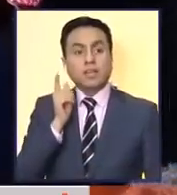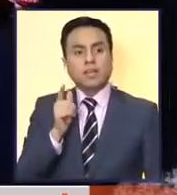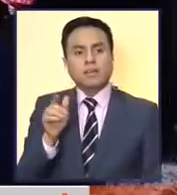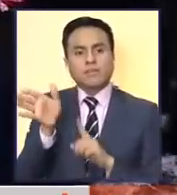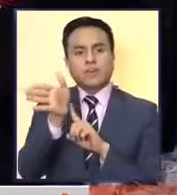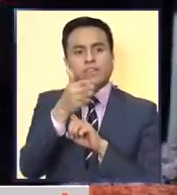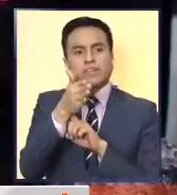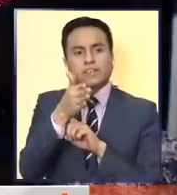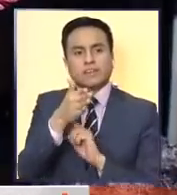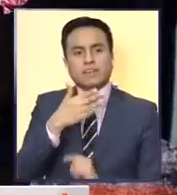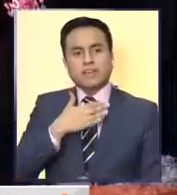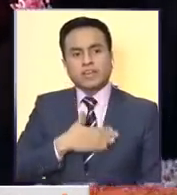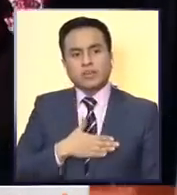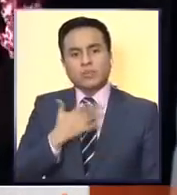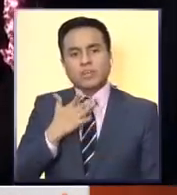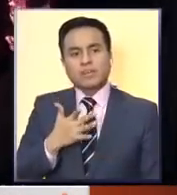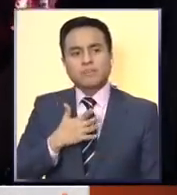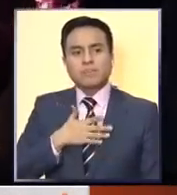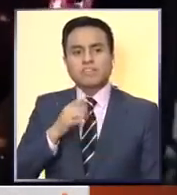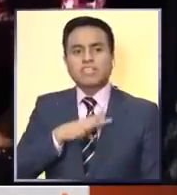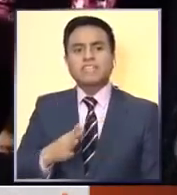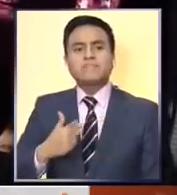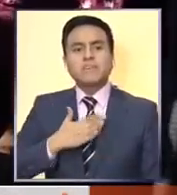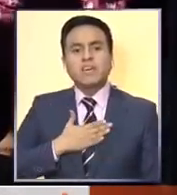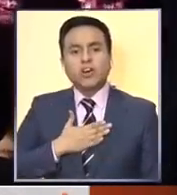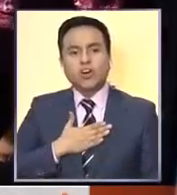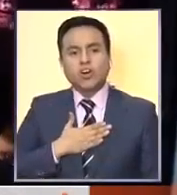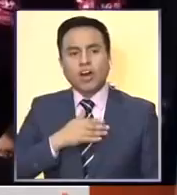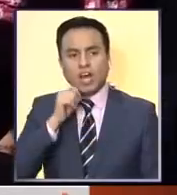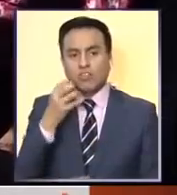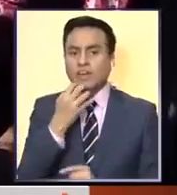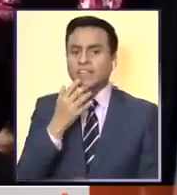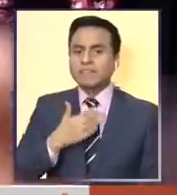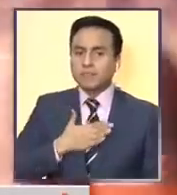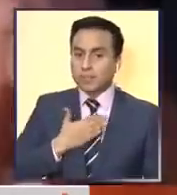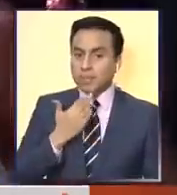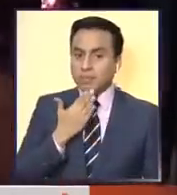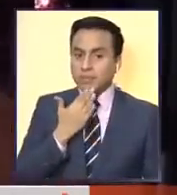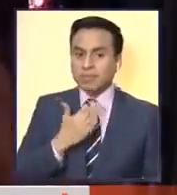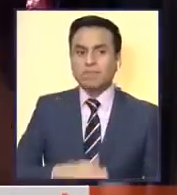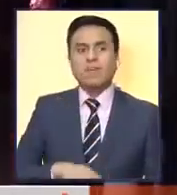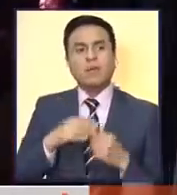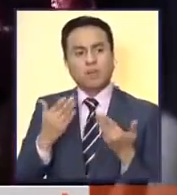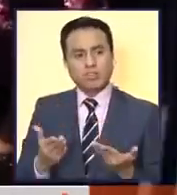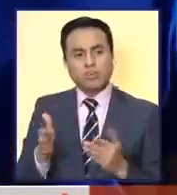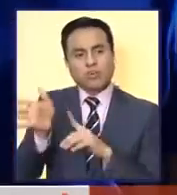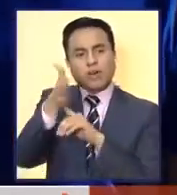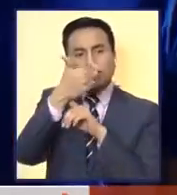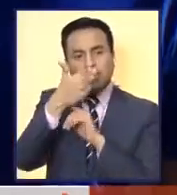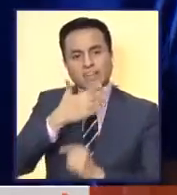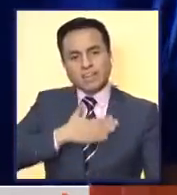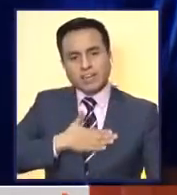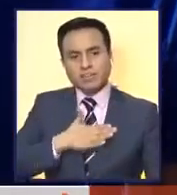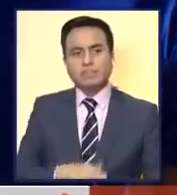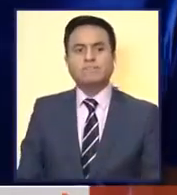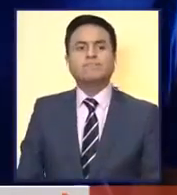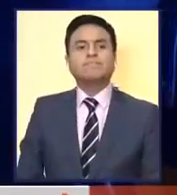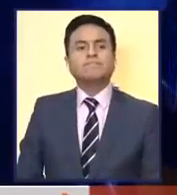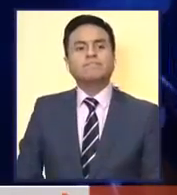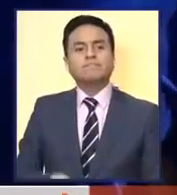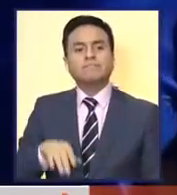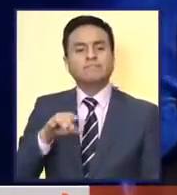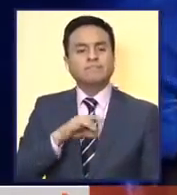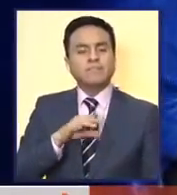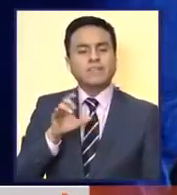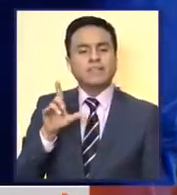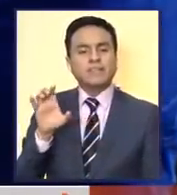Banderita, quiero banderita porque mi Chile es mío y Antofagasta es mío también. Por eso quiero bandera. Estamos